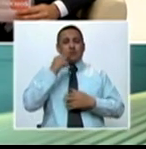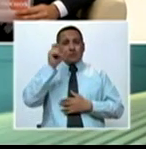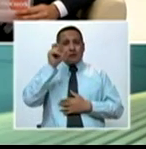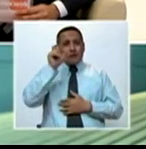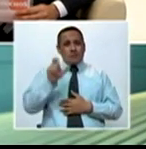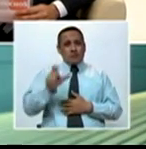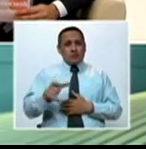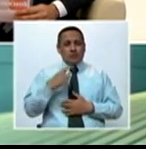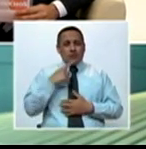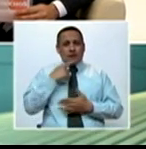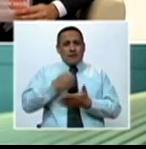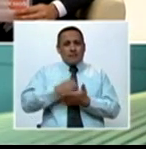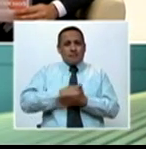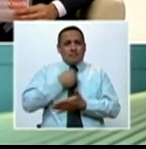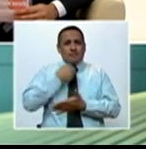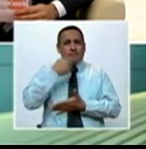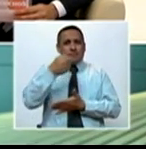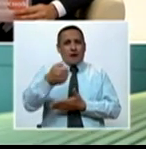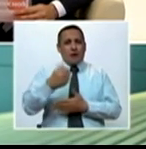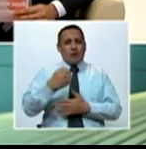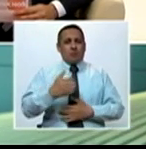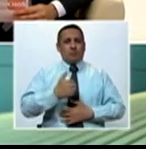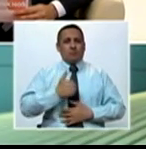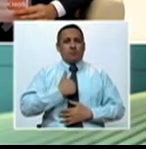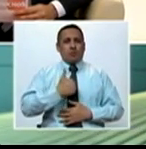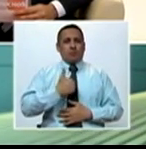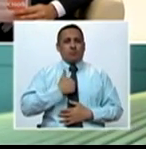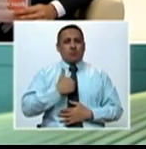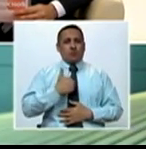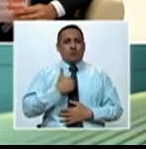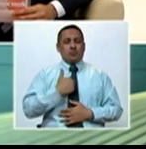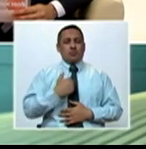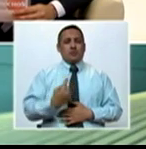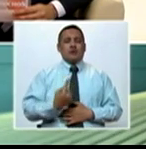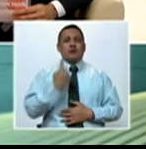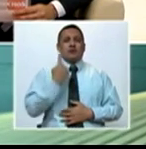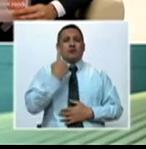por cuenta ajena, subordinado,